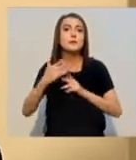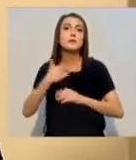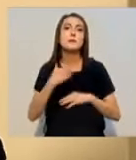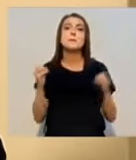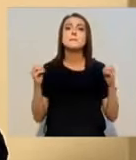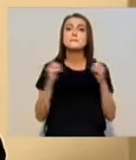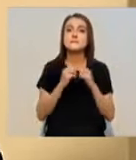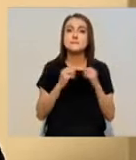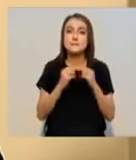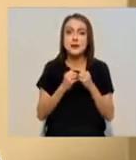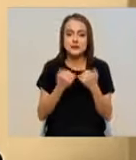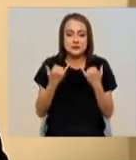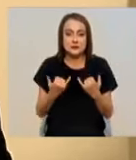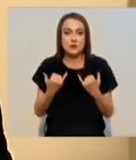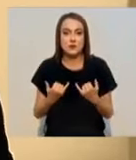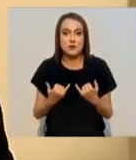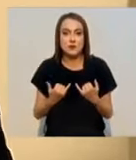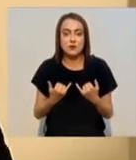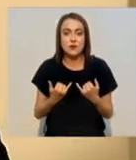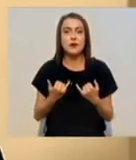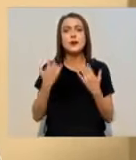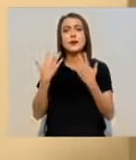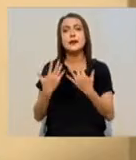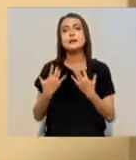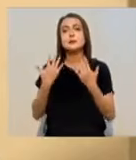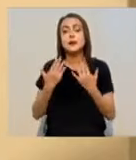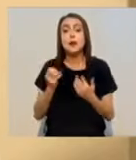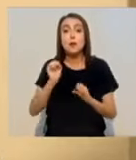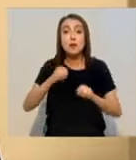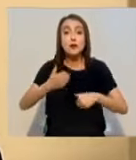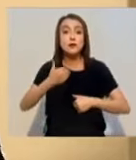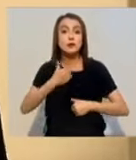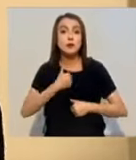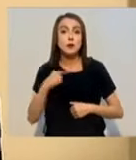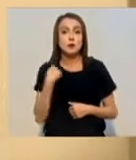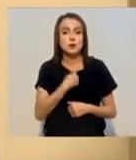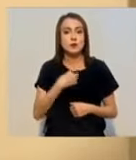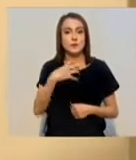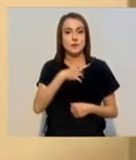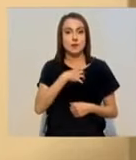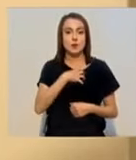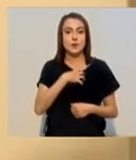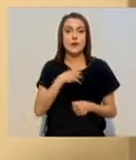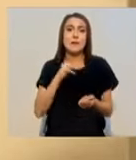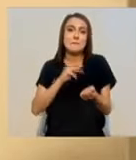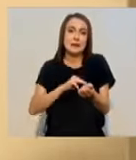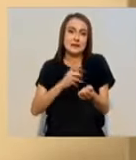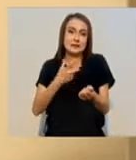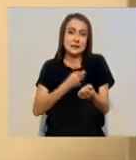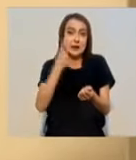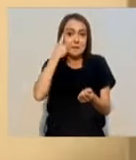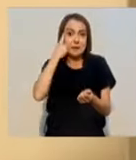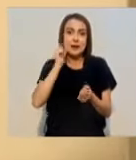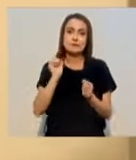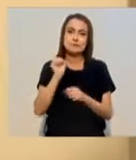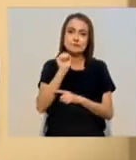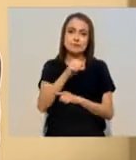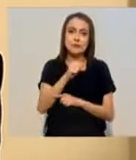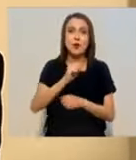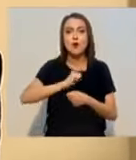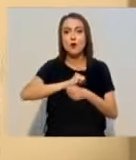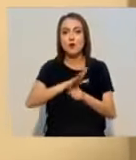tener más viva que nunca la esperanza de contar con nuestra propia medicina para combatir